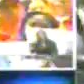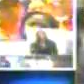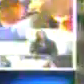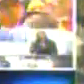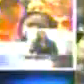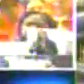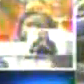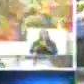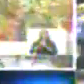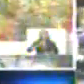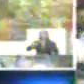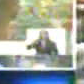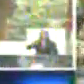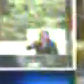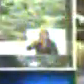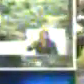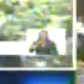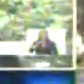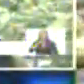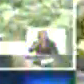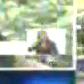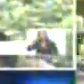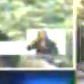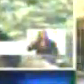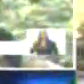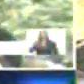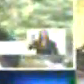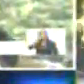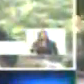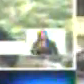con injusticia a ningún compatriota, sea del lado que sea.